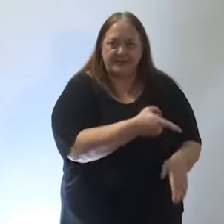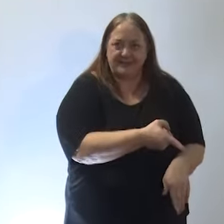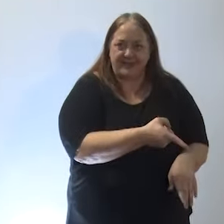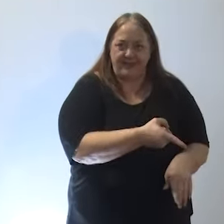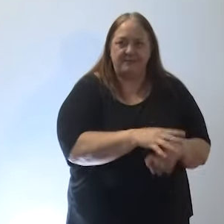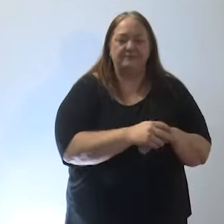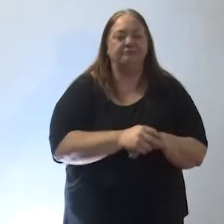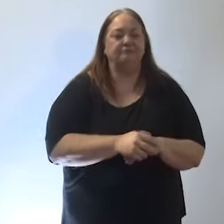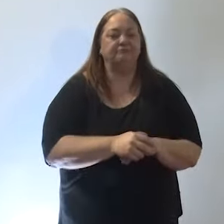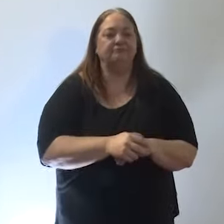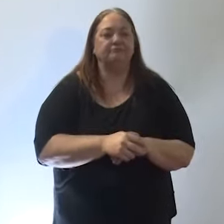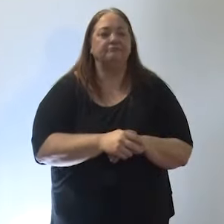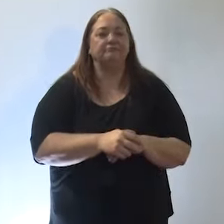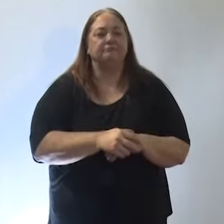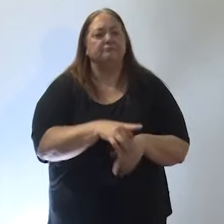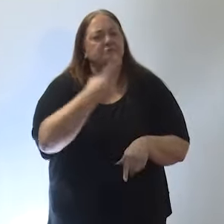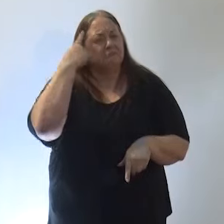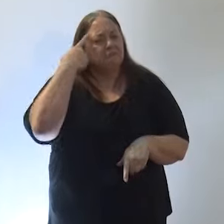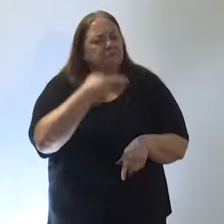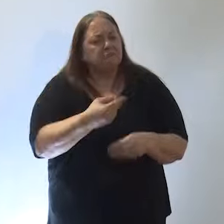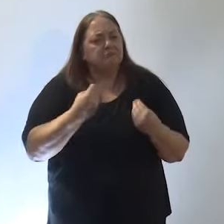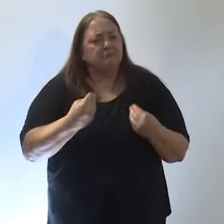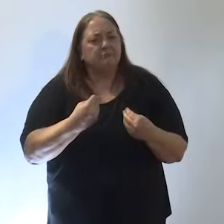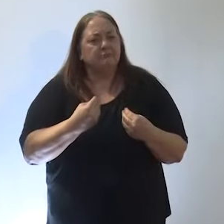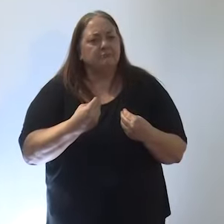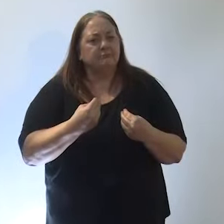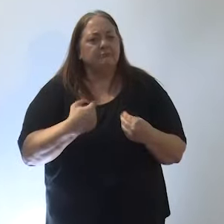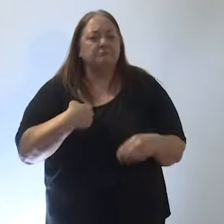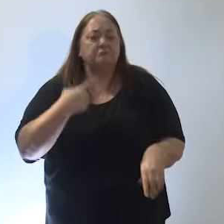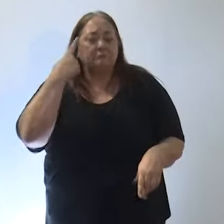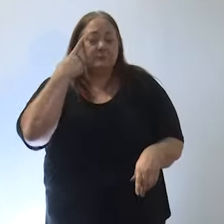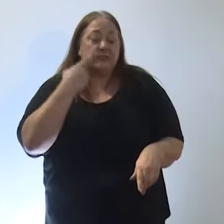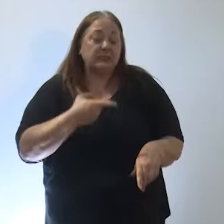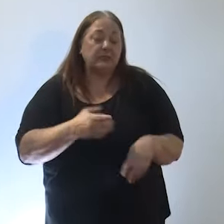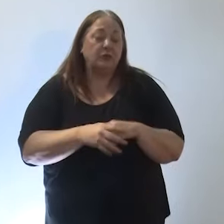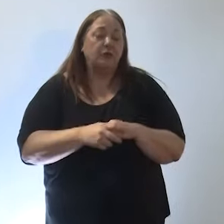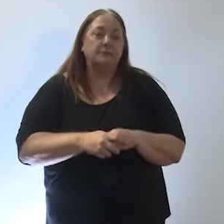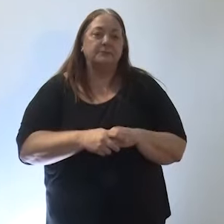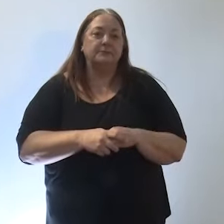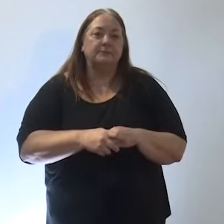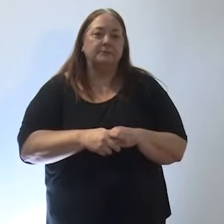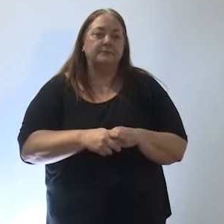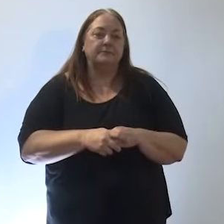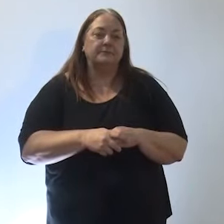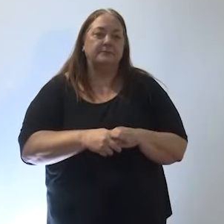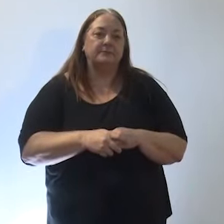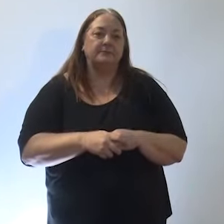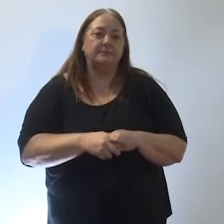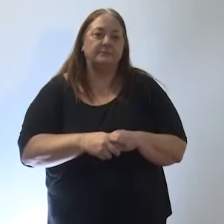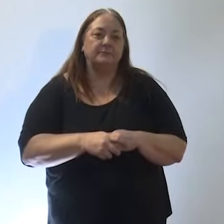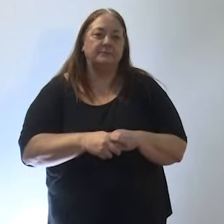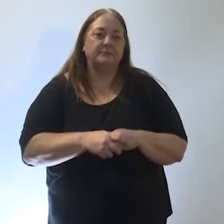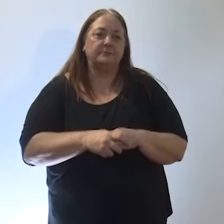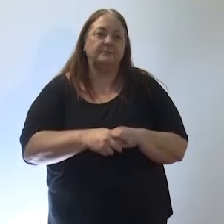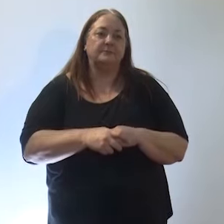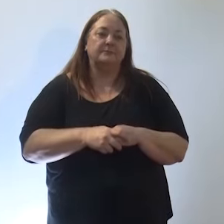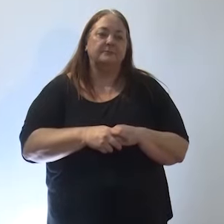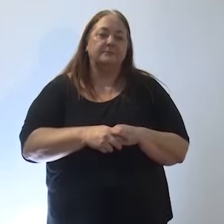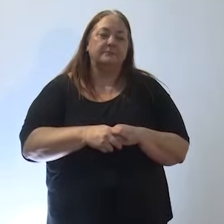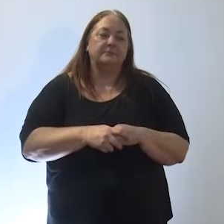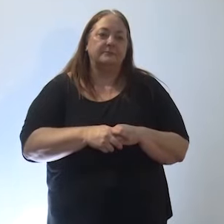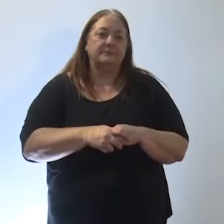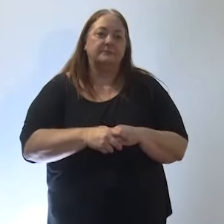posibilidad de ganar y de instalar es incluso yo creo que hay un elemento que solamente lo podemos algunas interpretaciones no pero